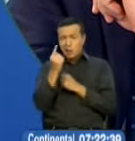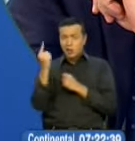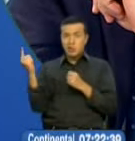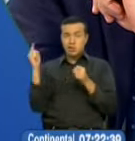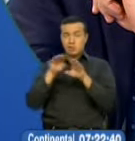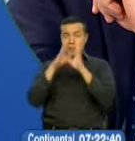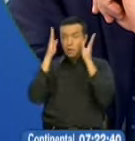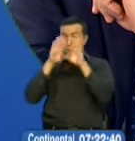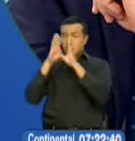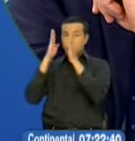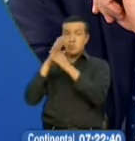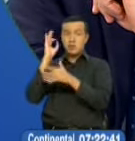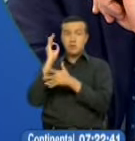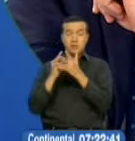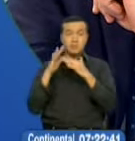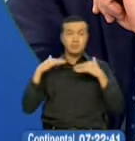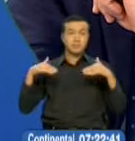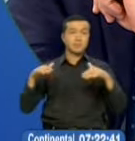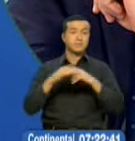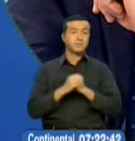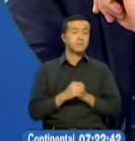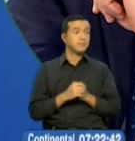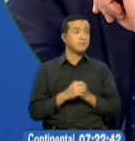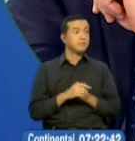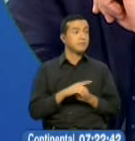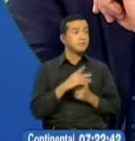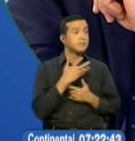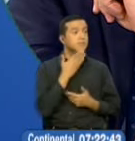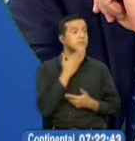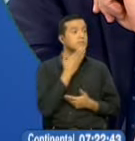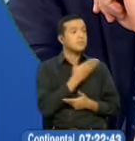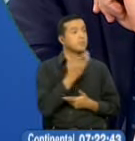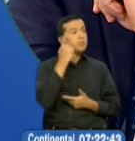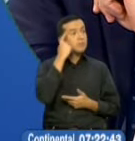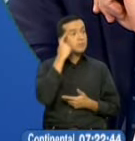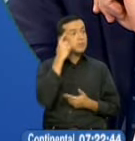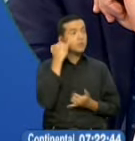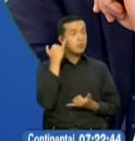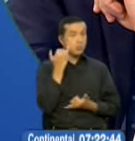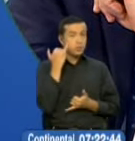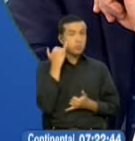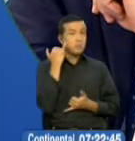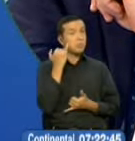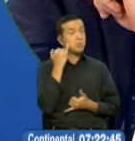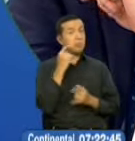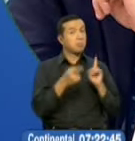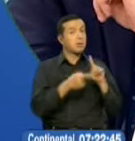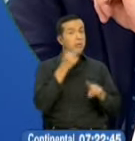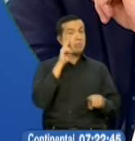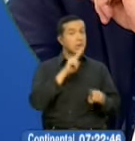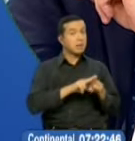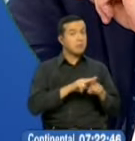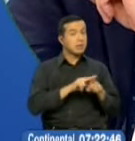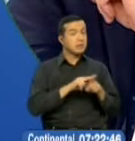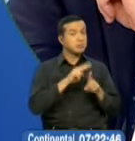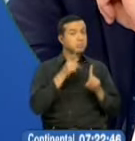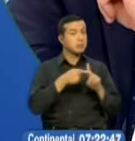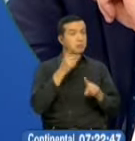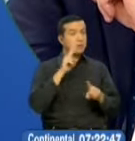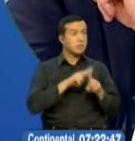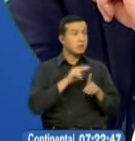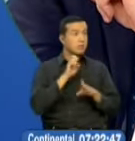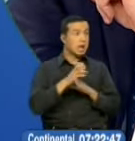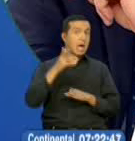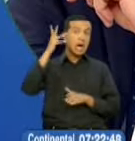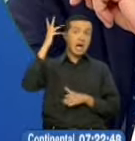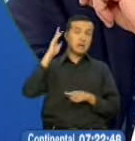y de las juntas receptoras del voto, con lo cual pienso que es un momento histórico, inédito en la vida democrática del Ecuador. Yo no recuerdo